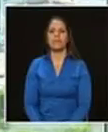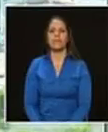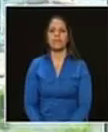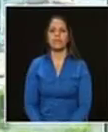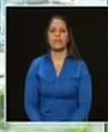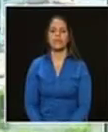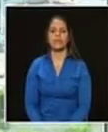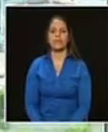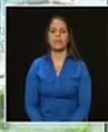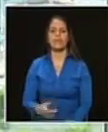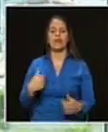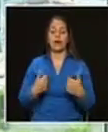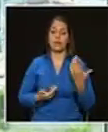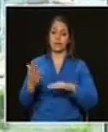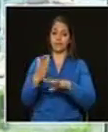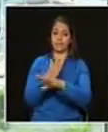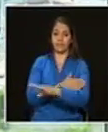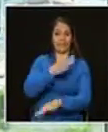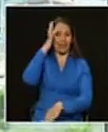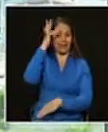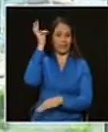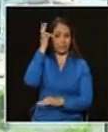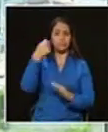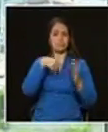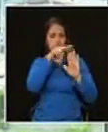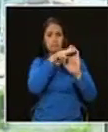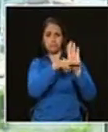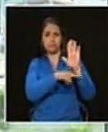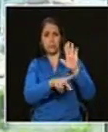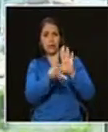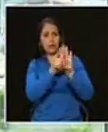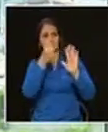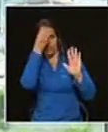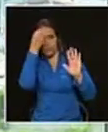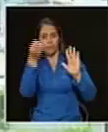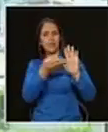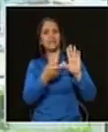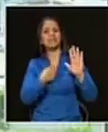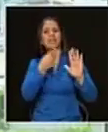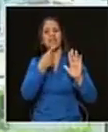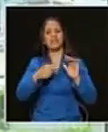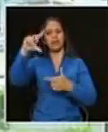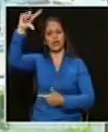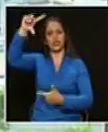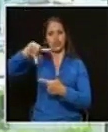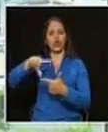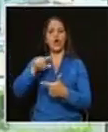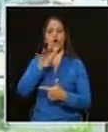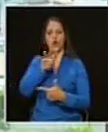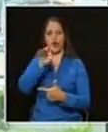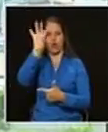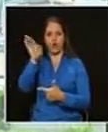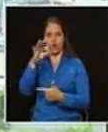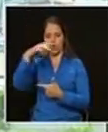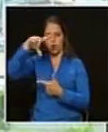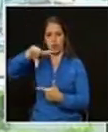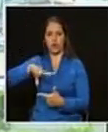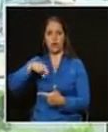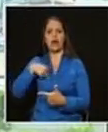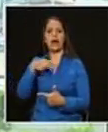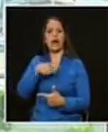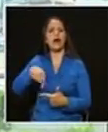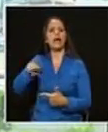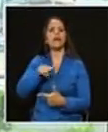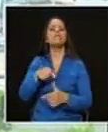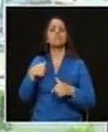esta modificación, Teleantioquia sigue cumpliendo con la normatividad que dice que el recuadro debe ser 1/9 de la pantalla, debe estar ubicado en